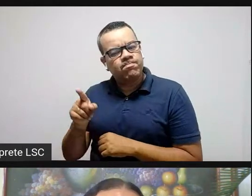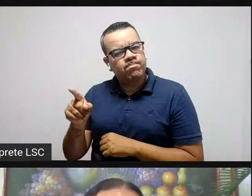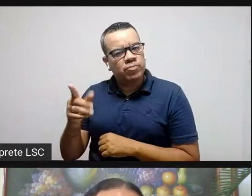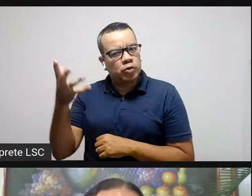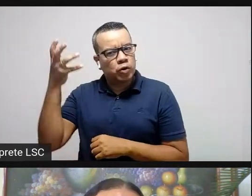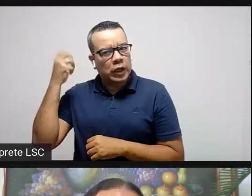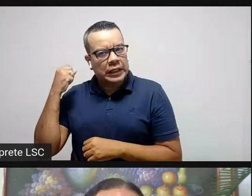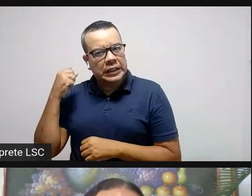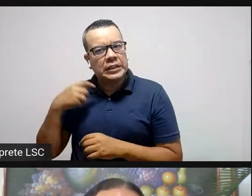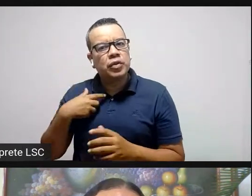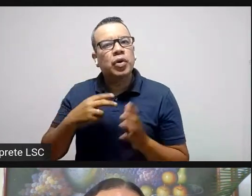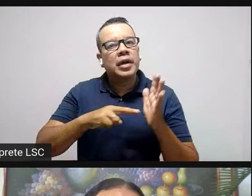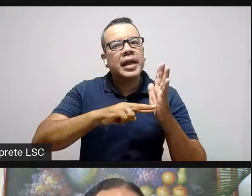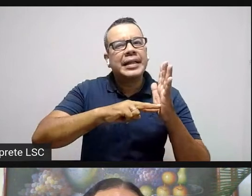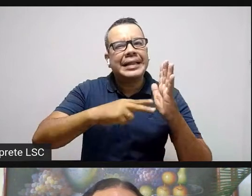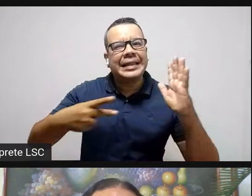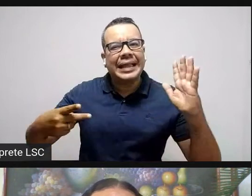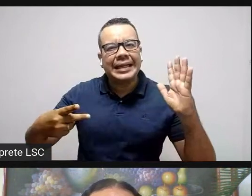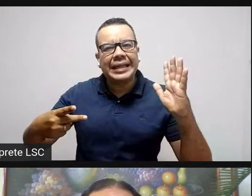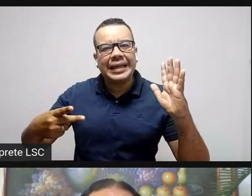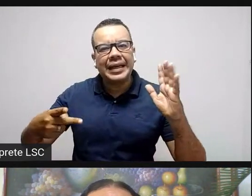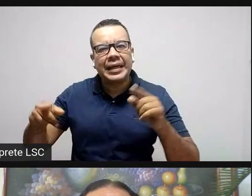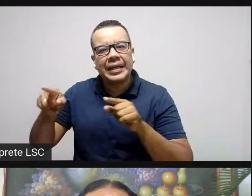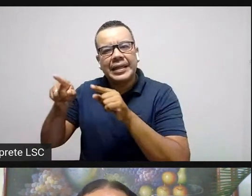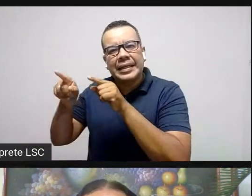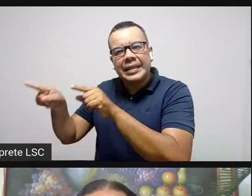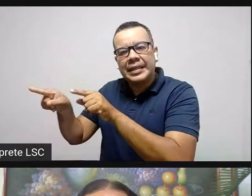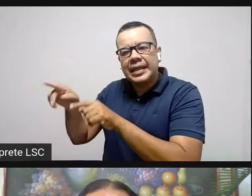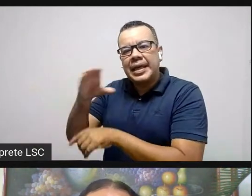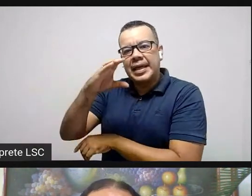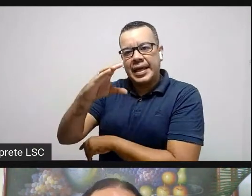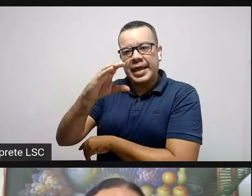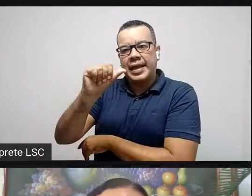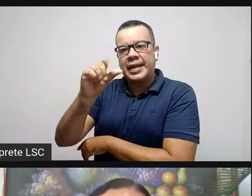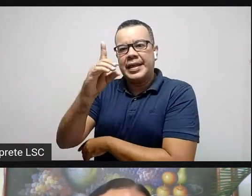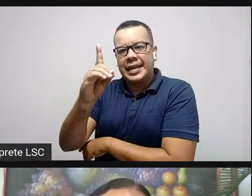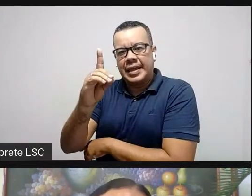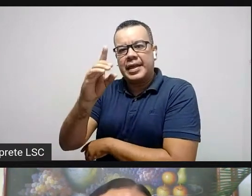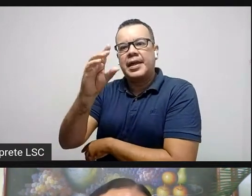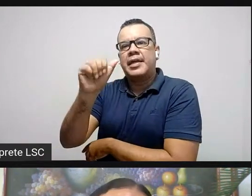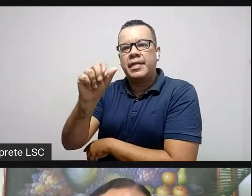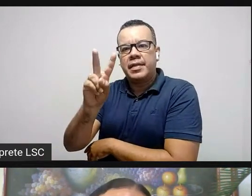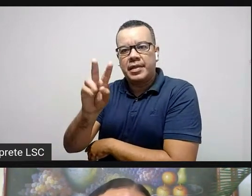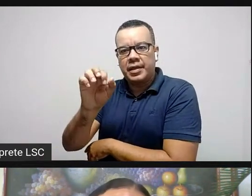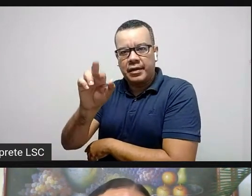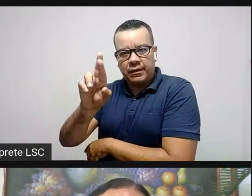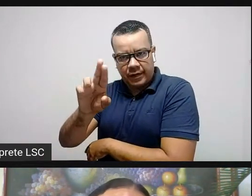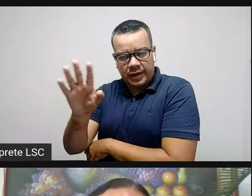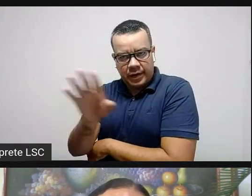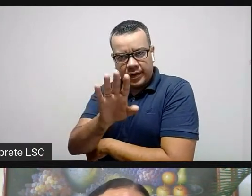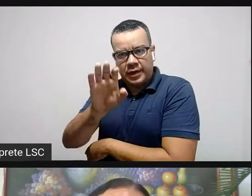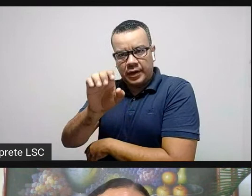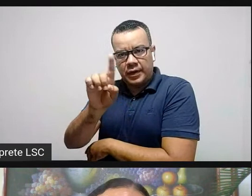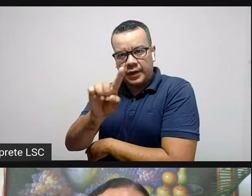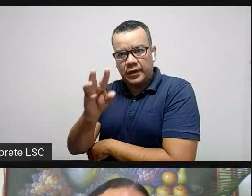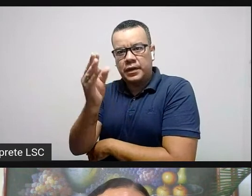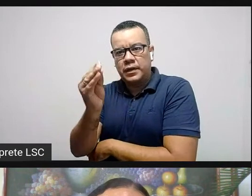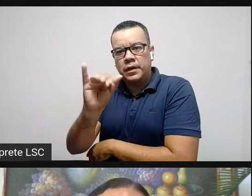ya era... desde el siglo pasado venía con los surrealistas y todos estos movimientos de